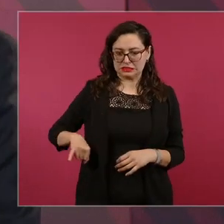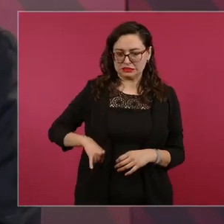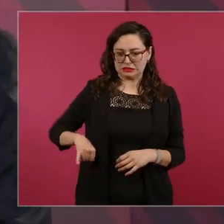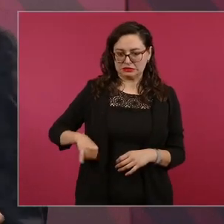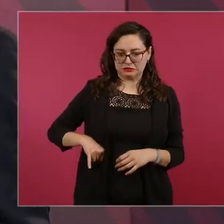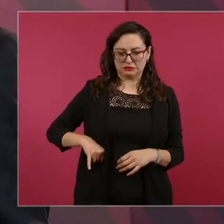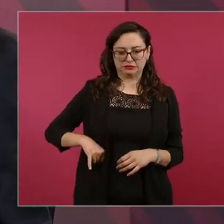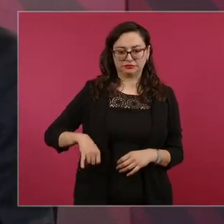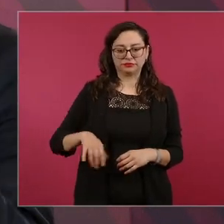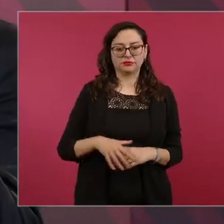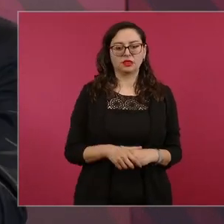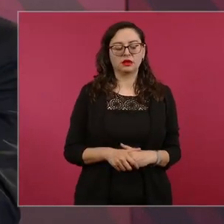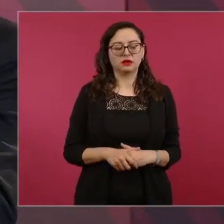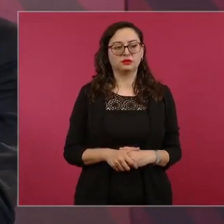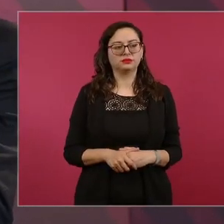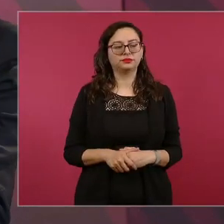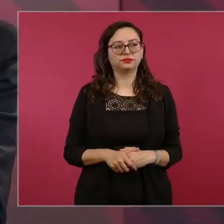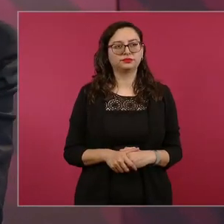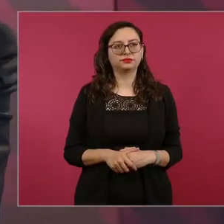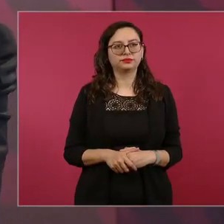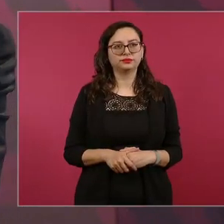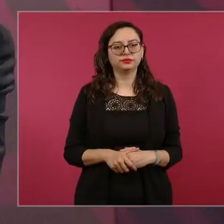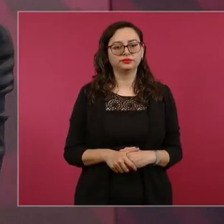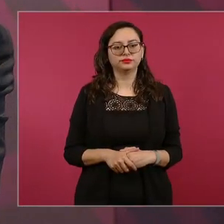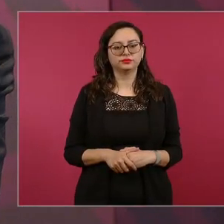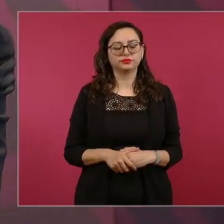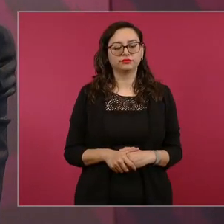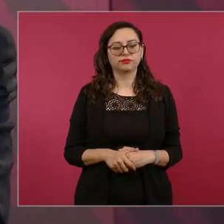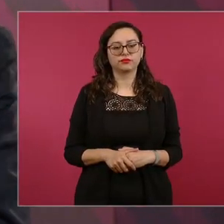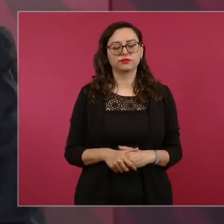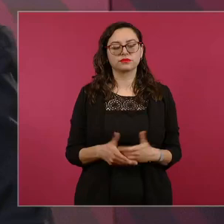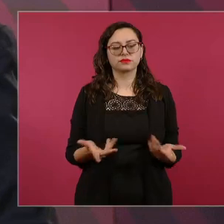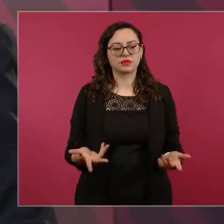después del asesinato del presidente Obregón,